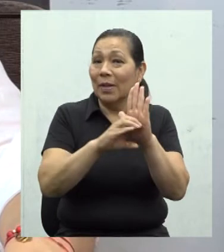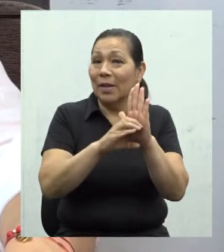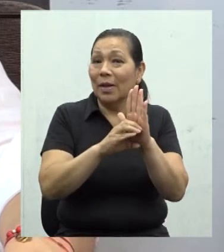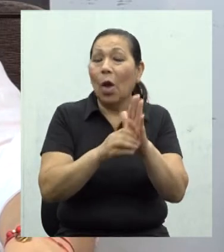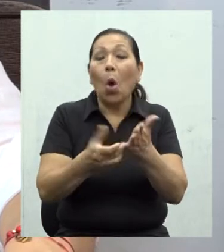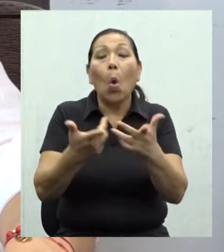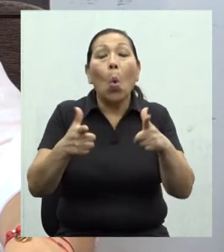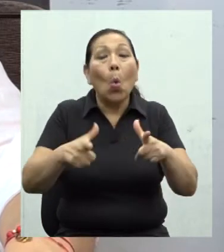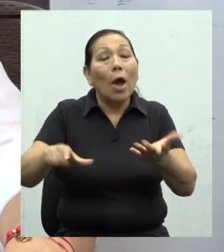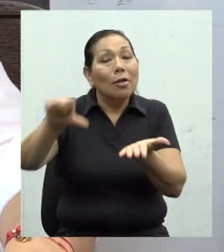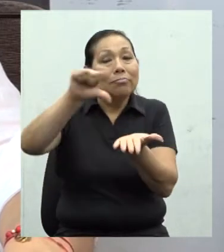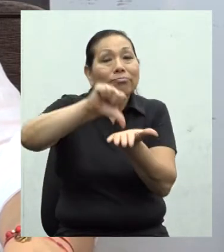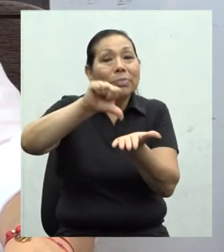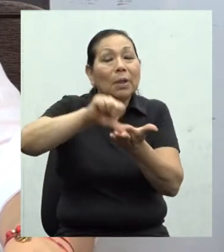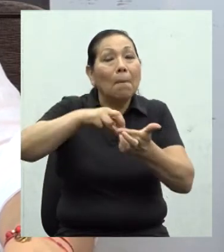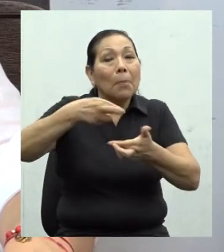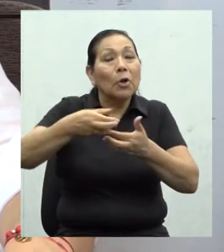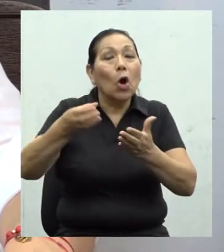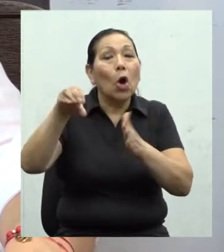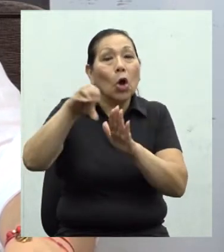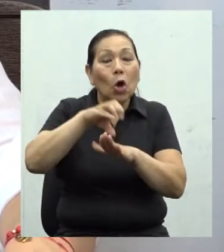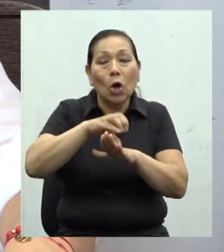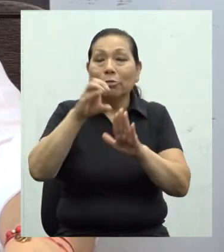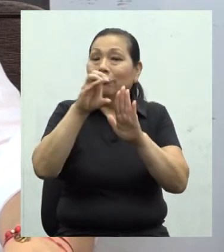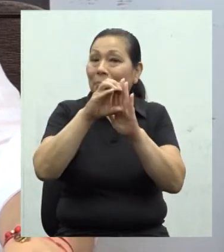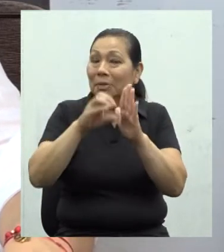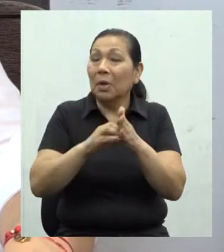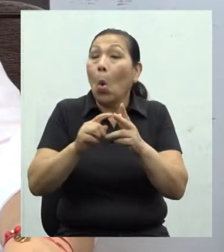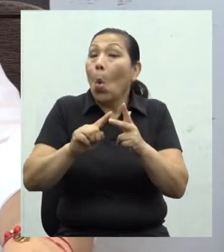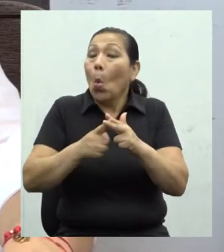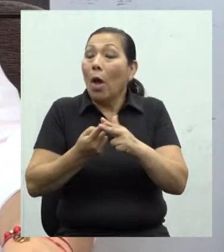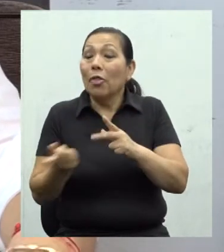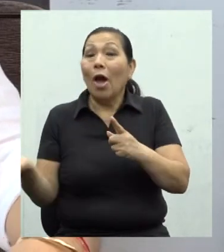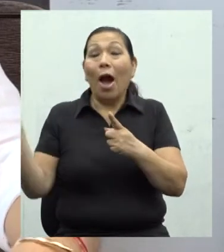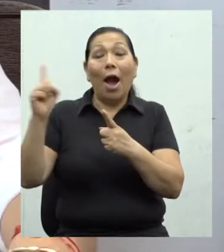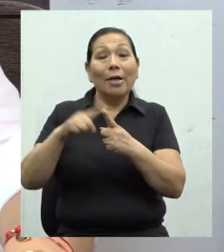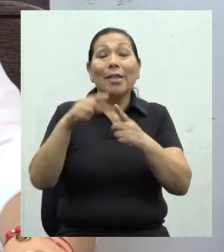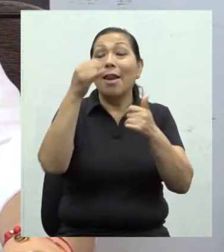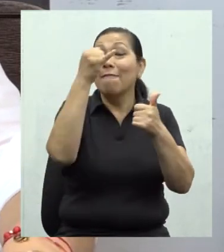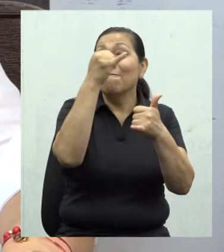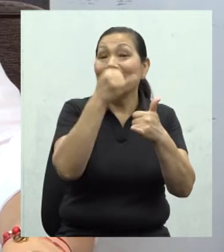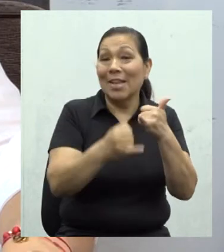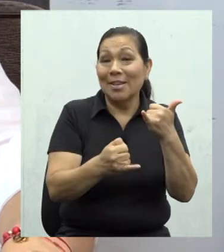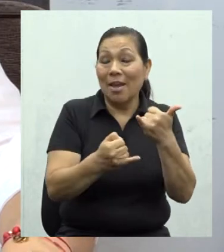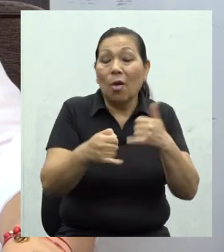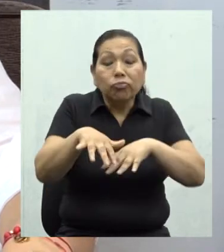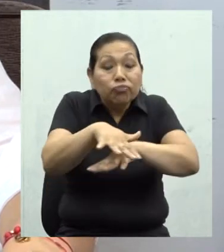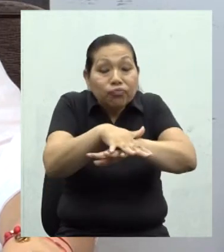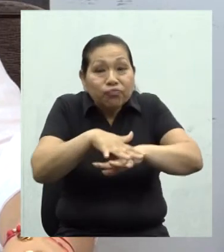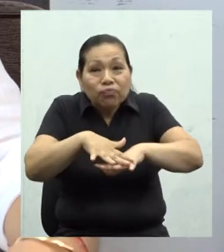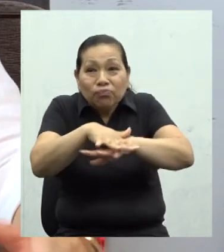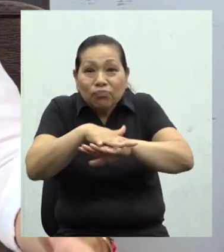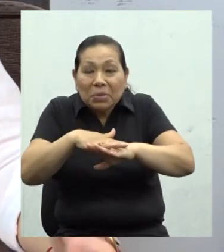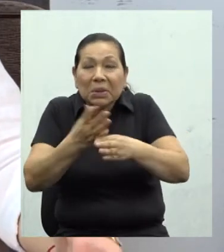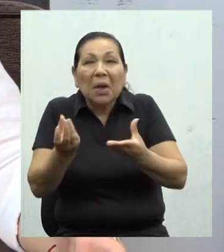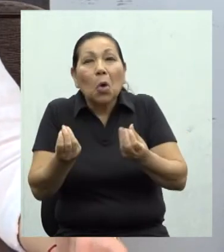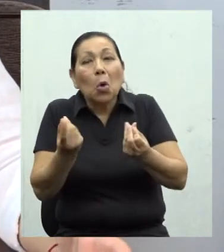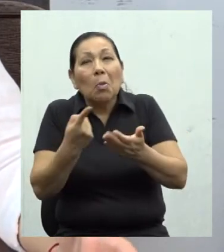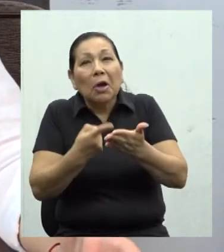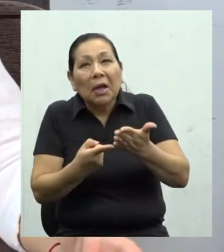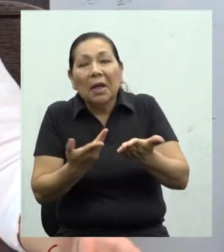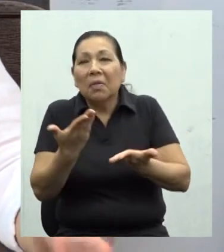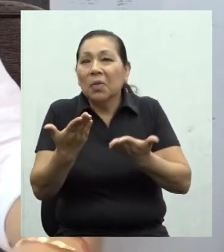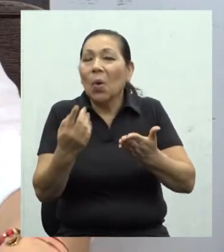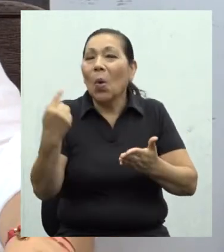la sede donde se lleva a cabo el proceso de inconstitucionalidad, desde el inicio hasta el final de este proceso, ¿no? Que es tiene